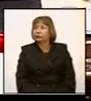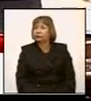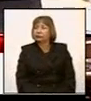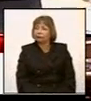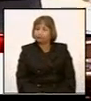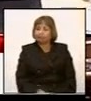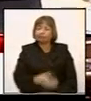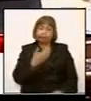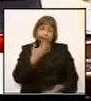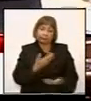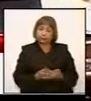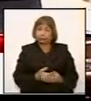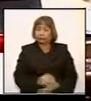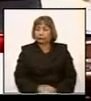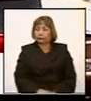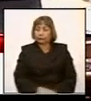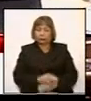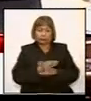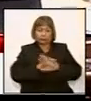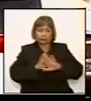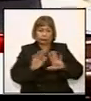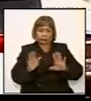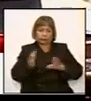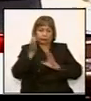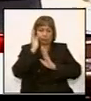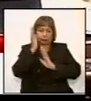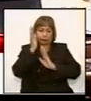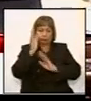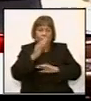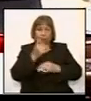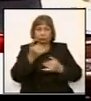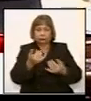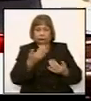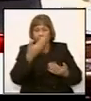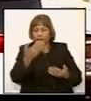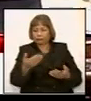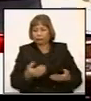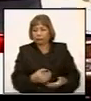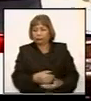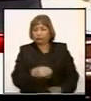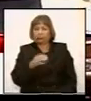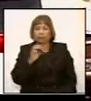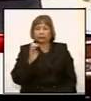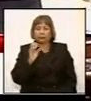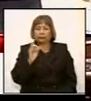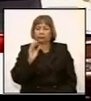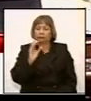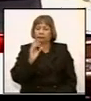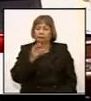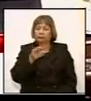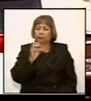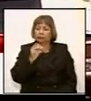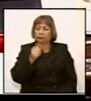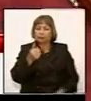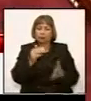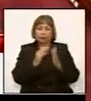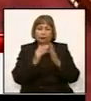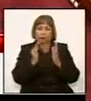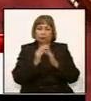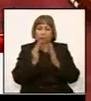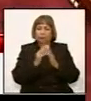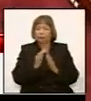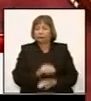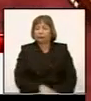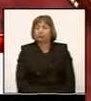Gracias, congresista. Ha concluido el rol de oradores. Tiene la palabra el congresista Edgar Ochoa, presidente de la Comisión de Vivienda.